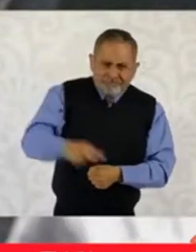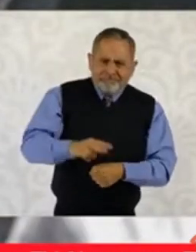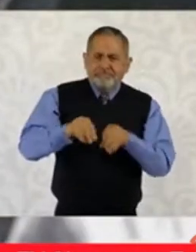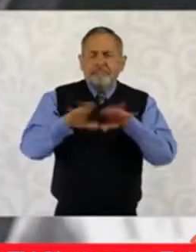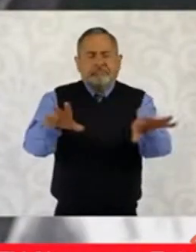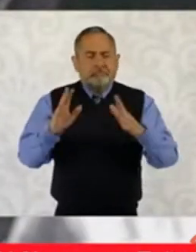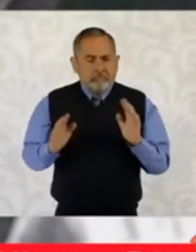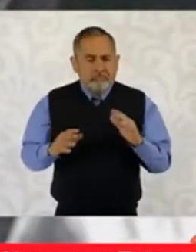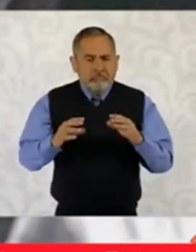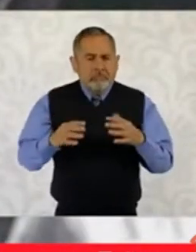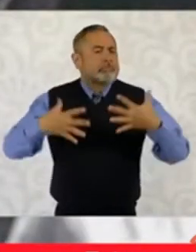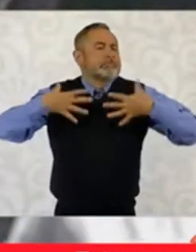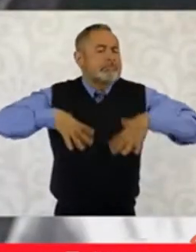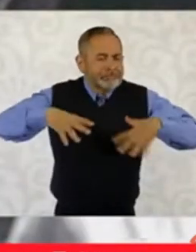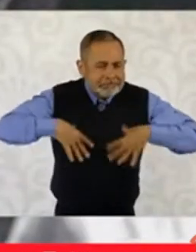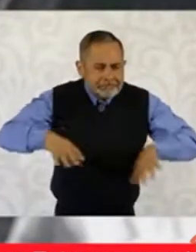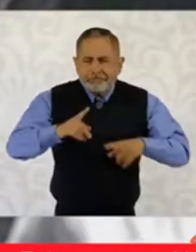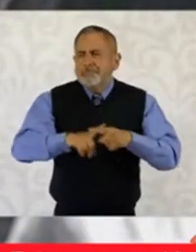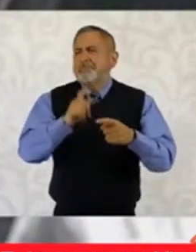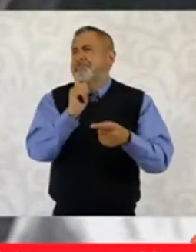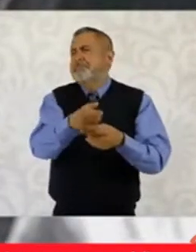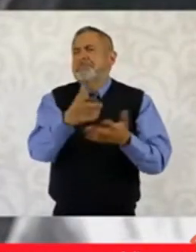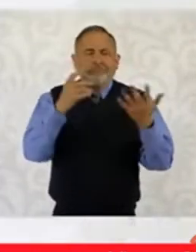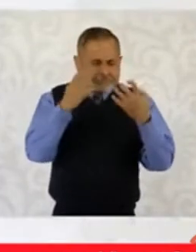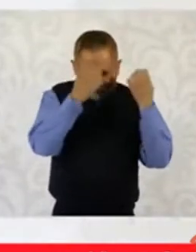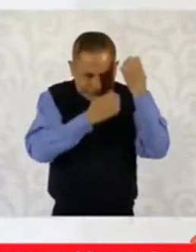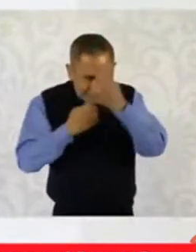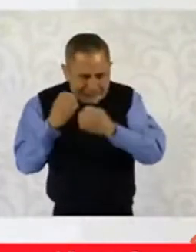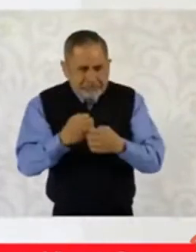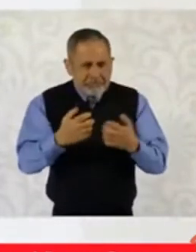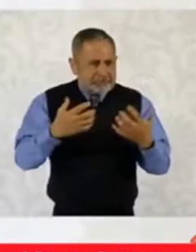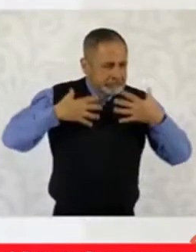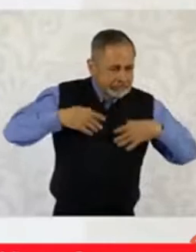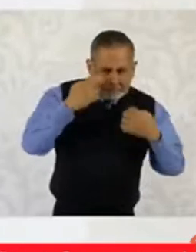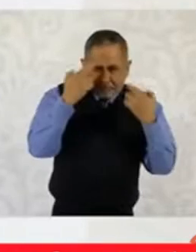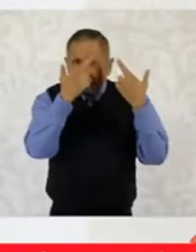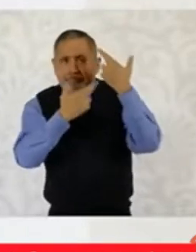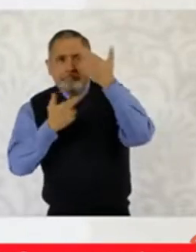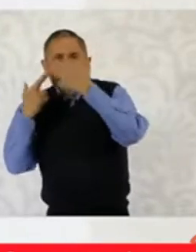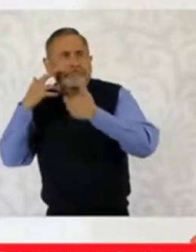de la ropa que se encontró y de la revisión del predio,